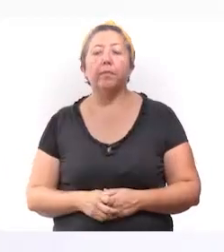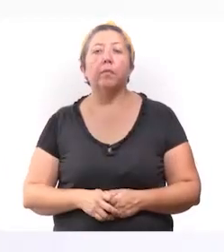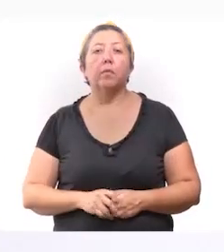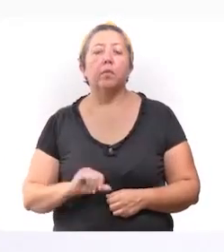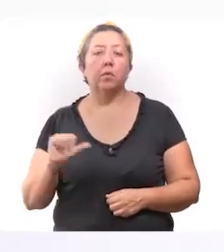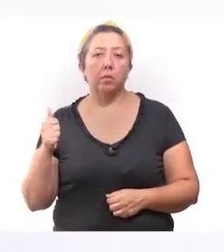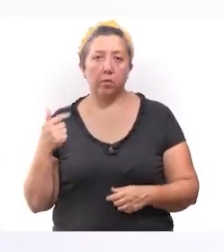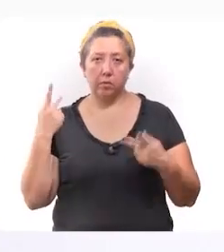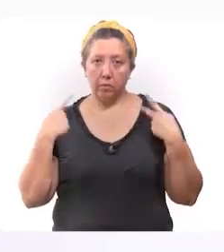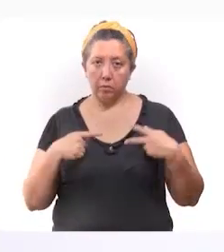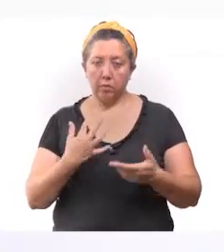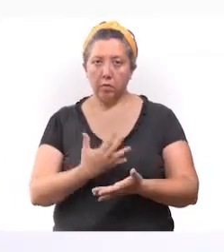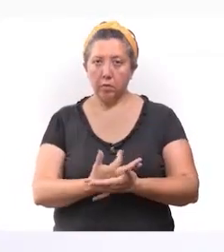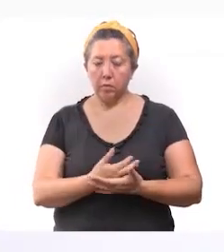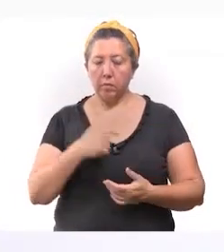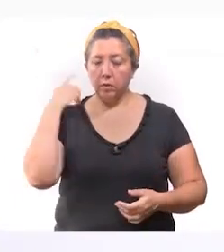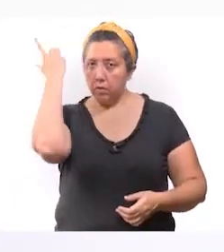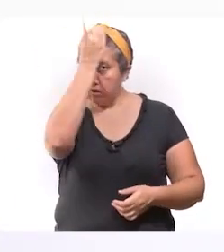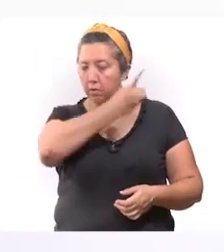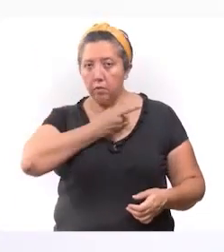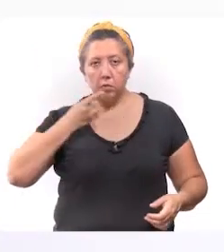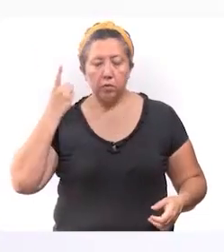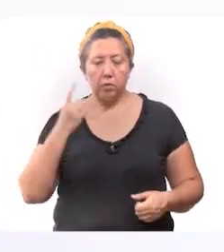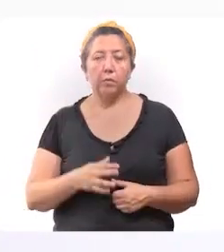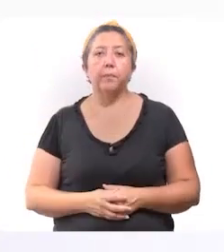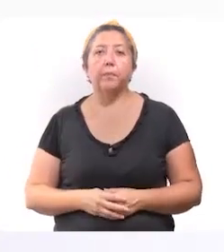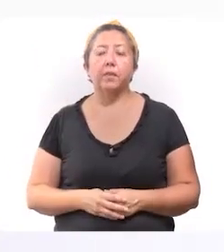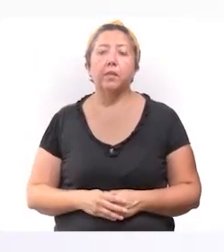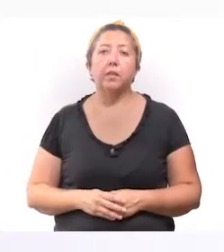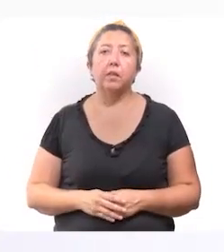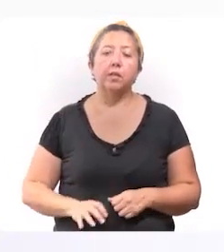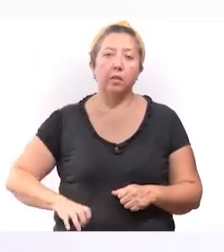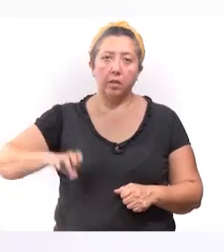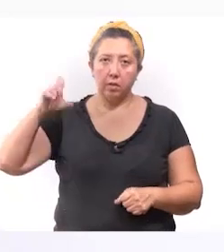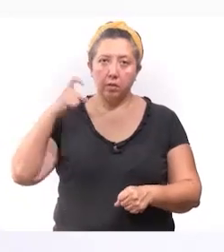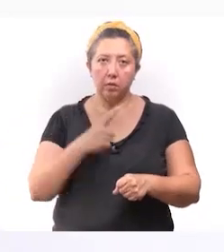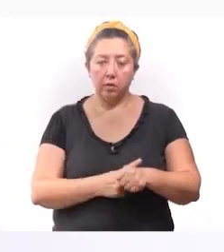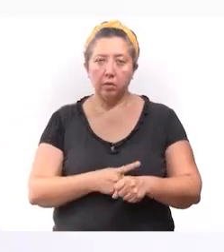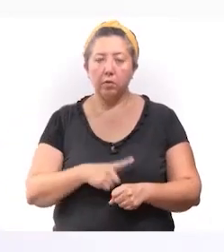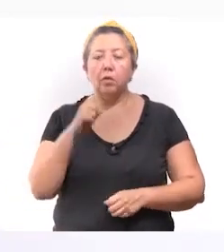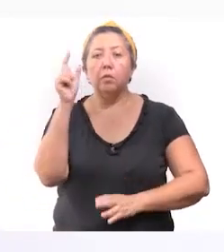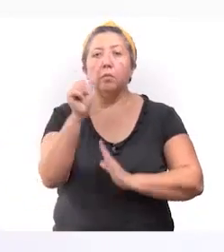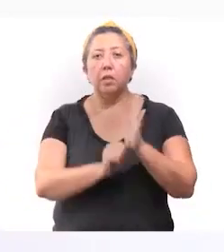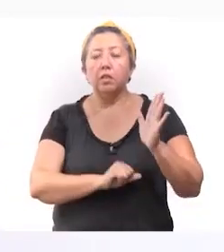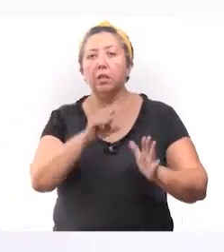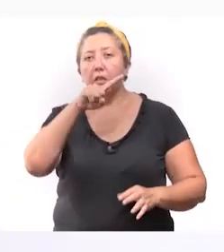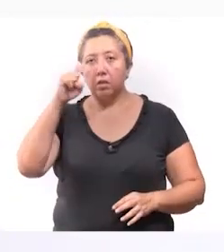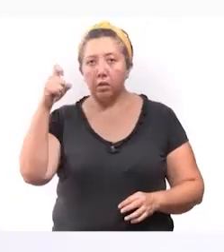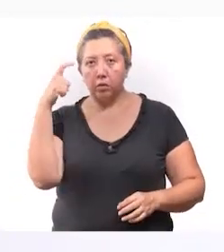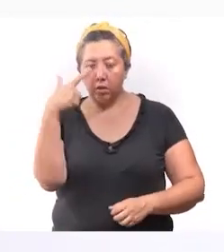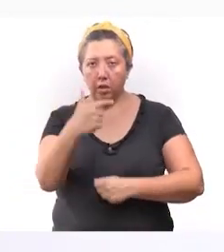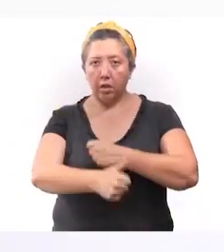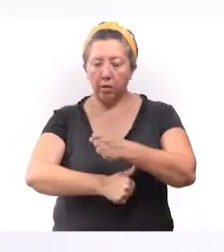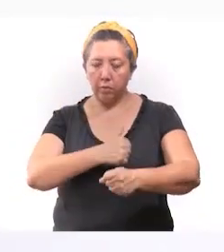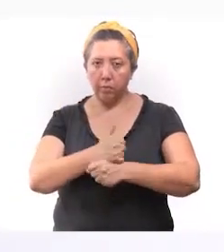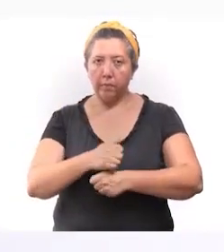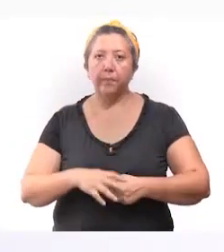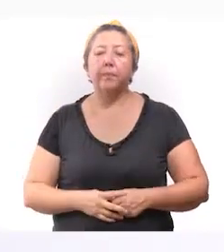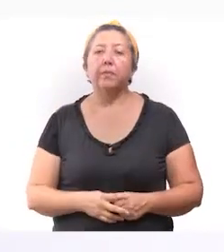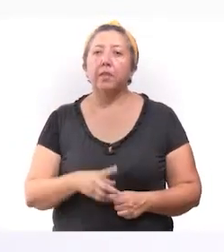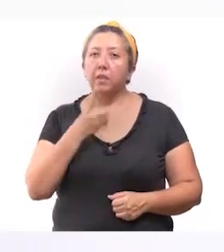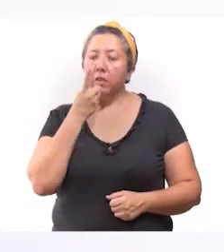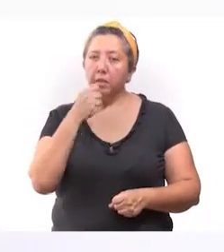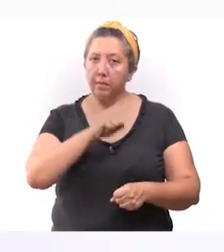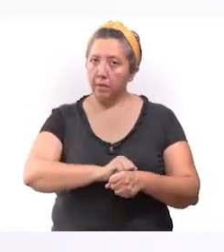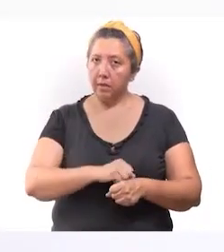total. Hay otros pacientes a la espera de diagnóstico. El rango de edad de los casos es de 1 mes a 107 años.